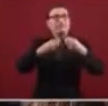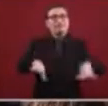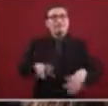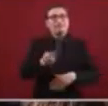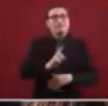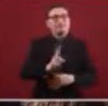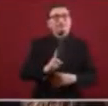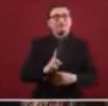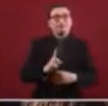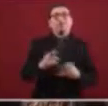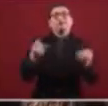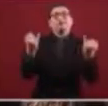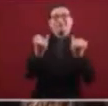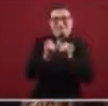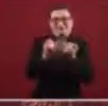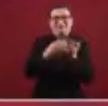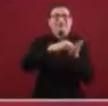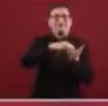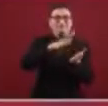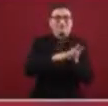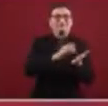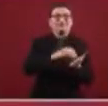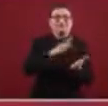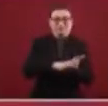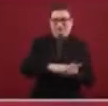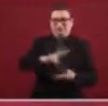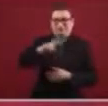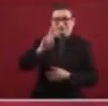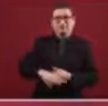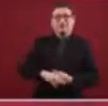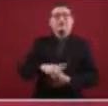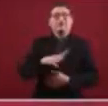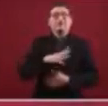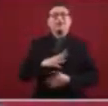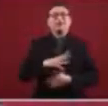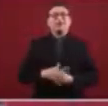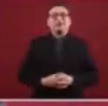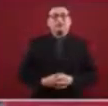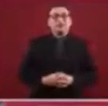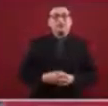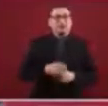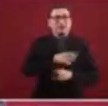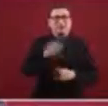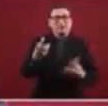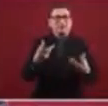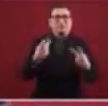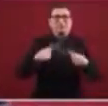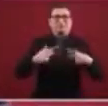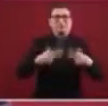Además, hay registro de que en efecto sí nos ven.